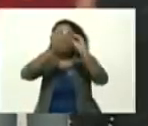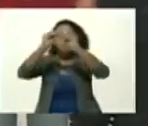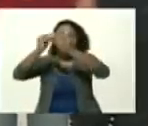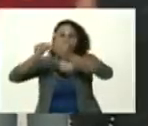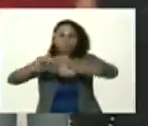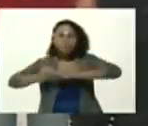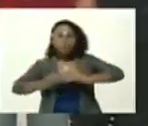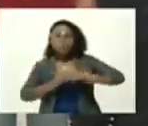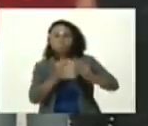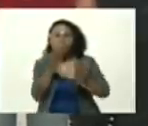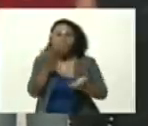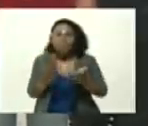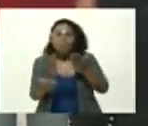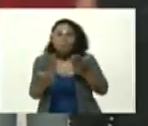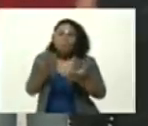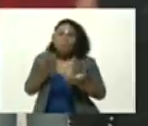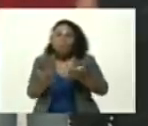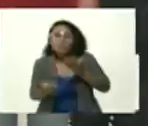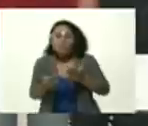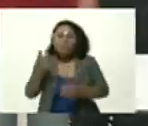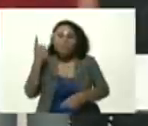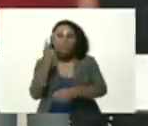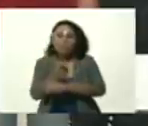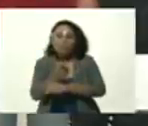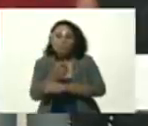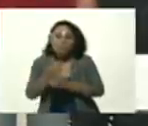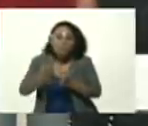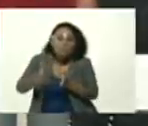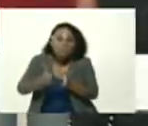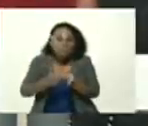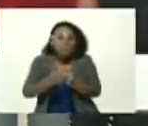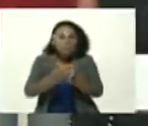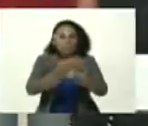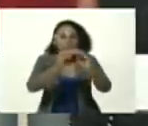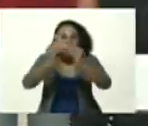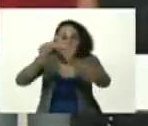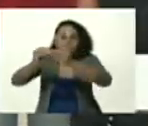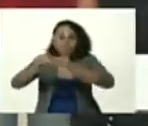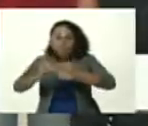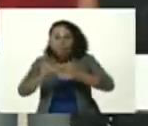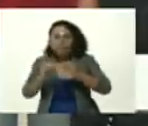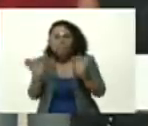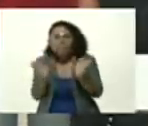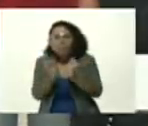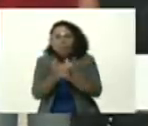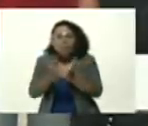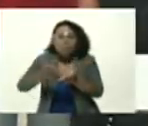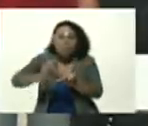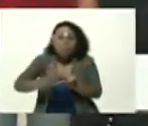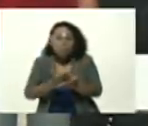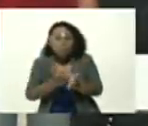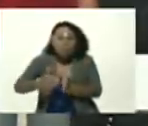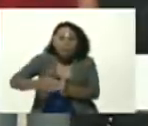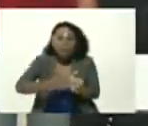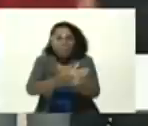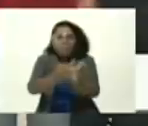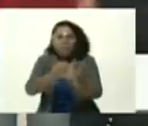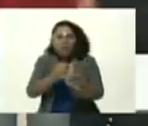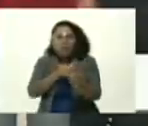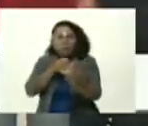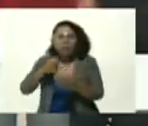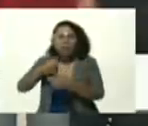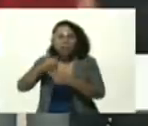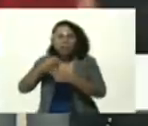el balance de lo que deben ser las canalizaciones de pequeñas cuencas, microcuencas, que desembocan todas en el